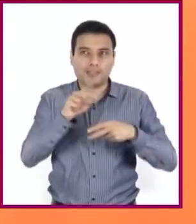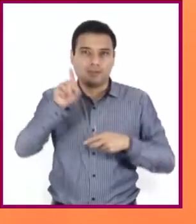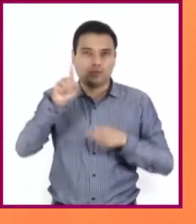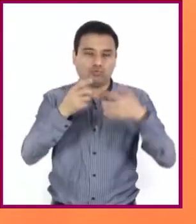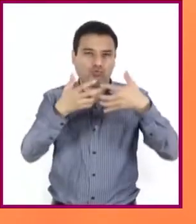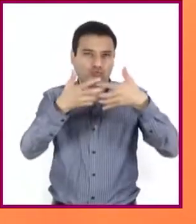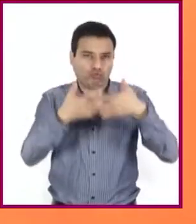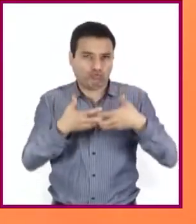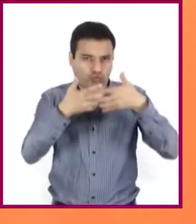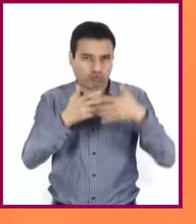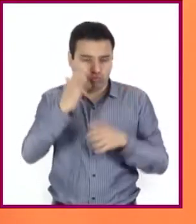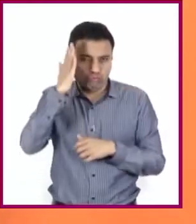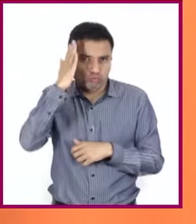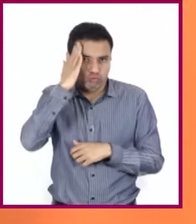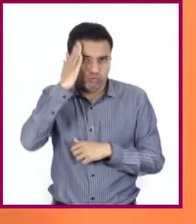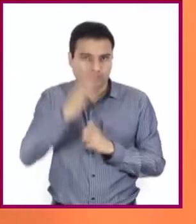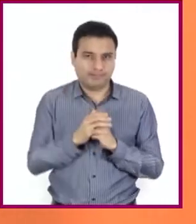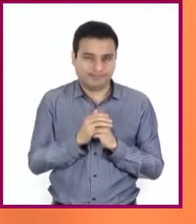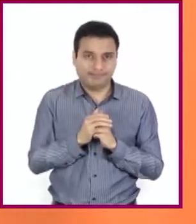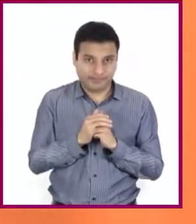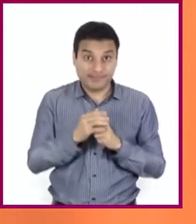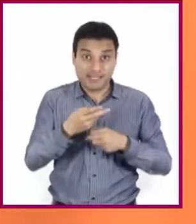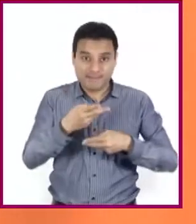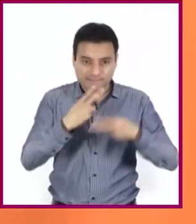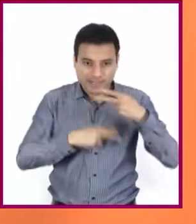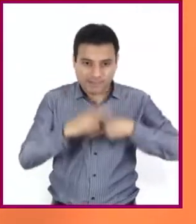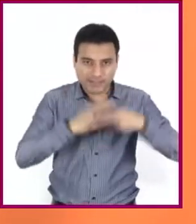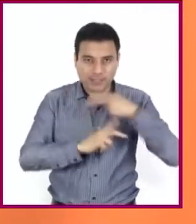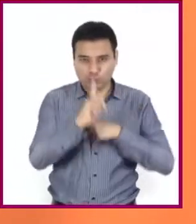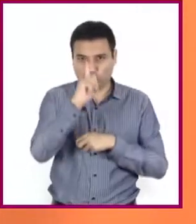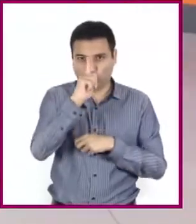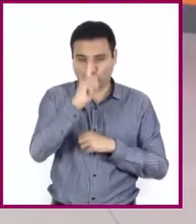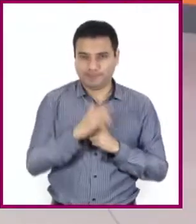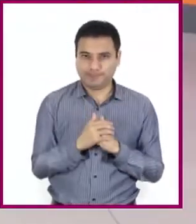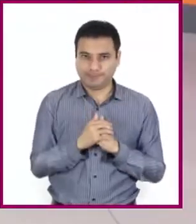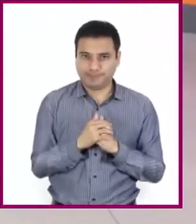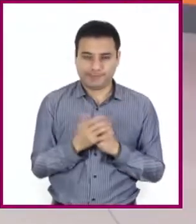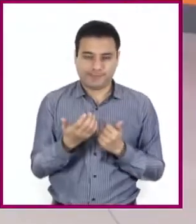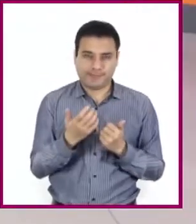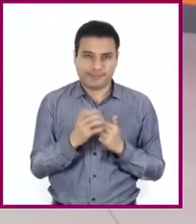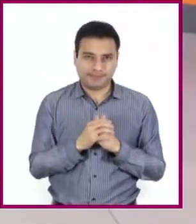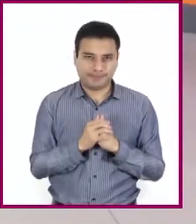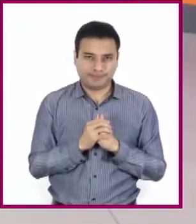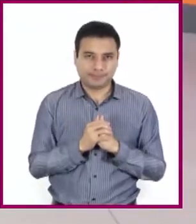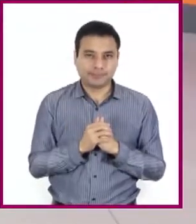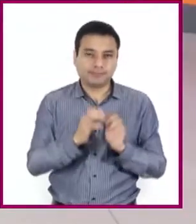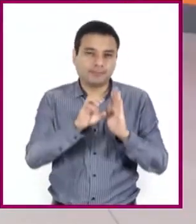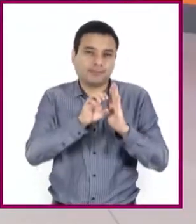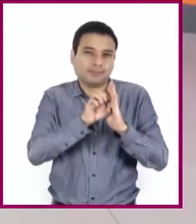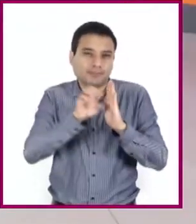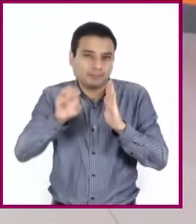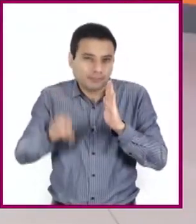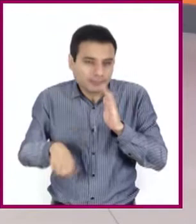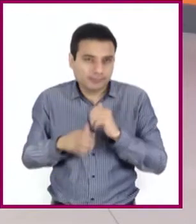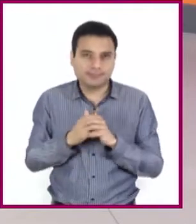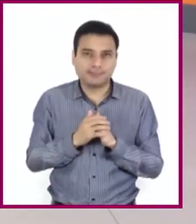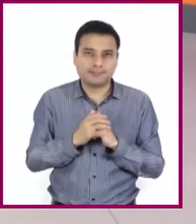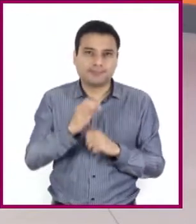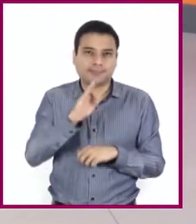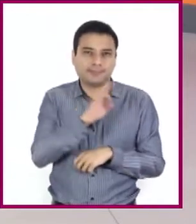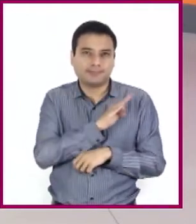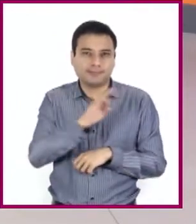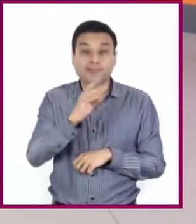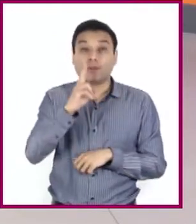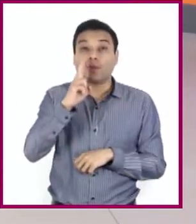de obtener energía eléctrica a partir de energías primarias. Estas energías primarias pueden ser renovables como